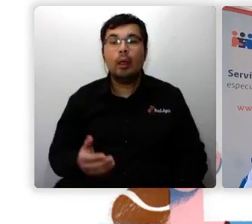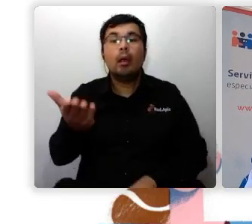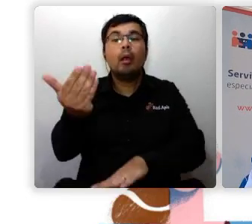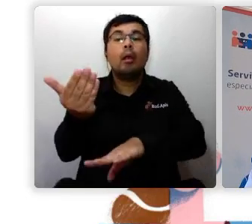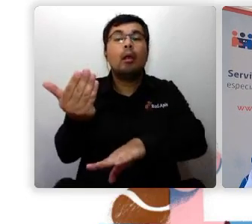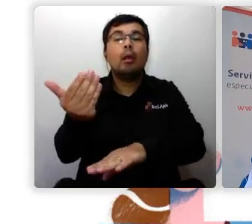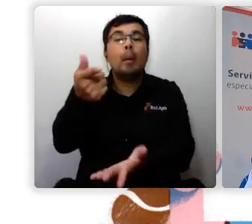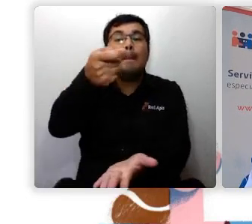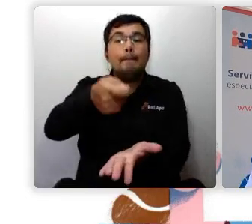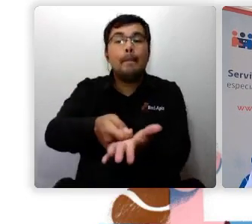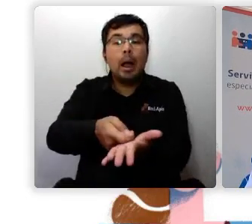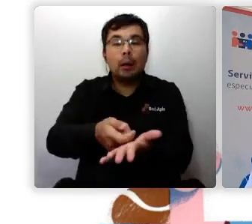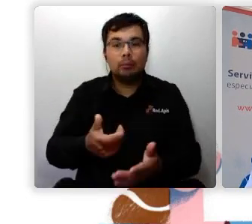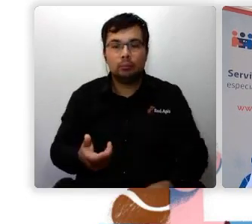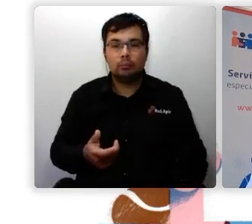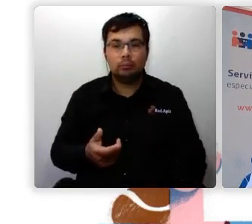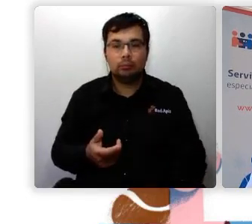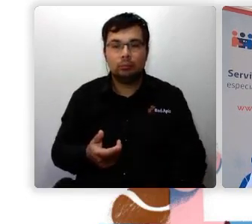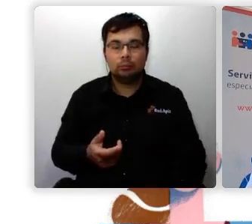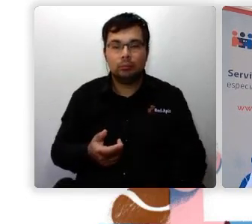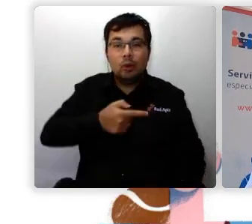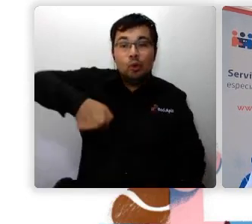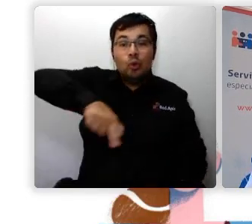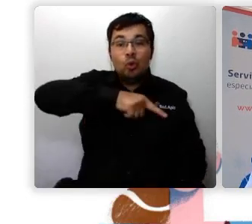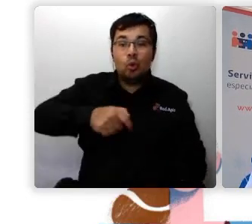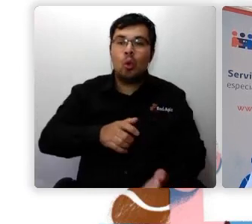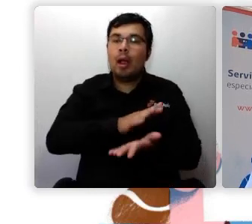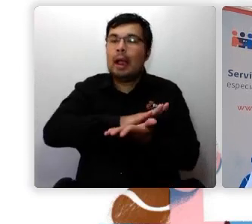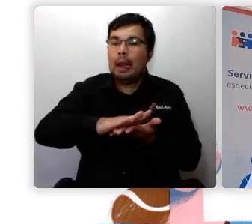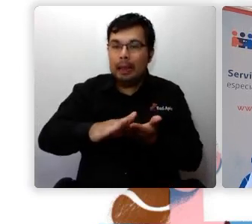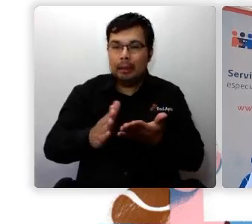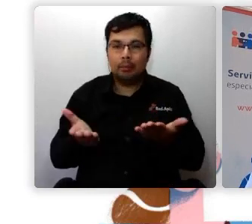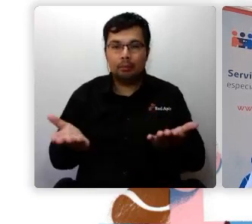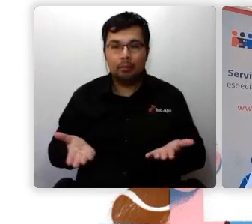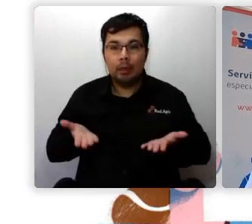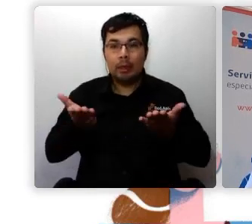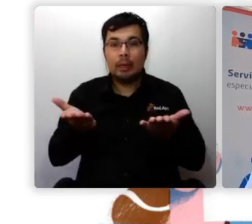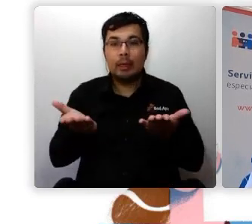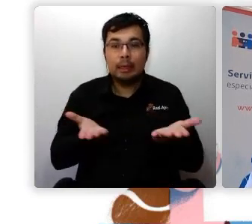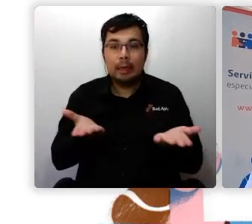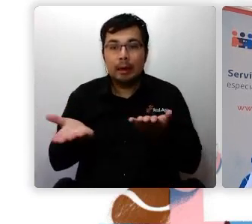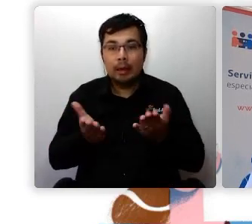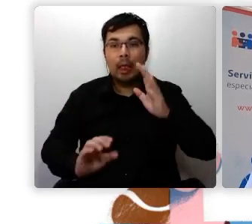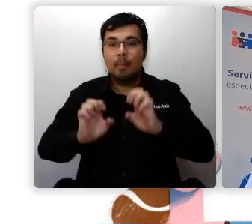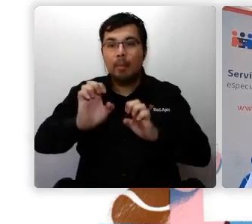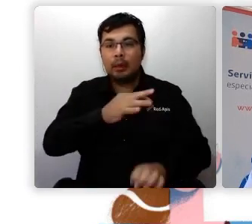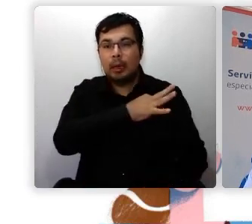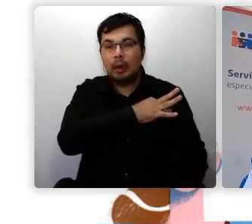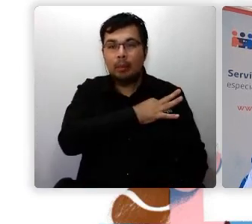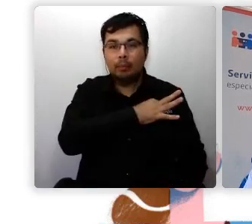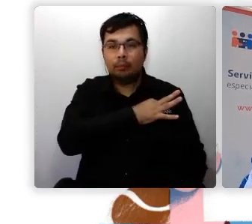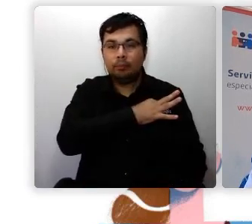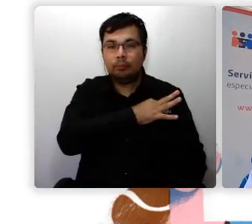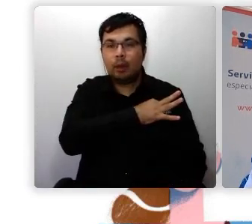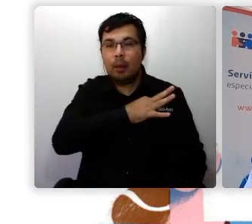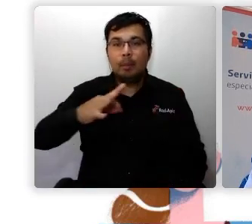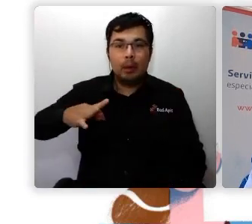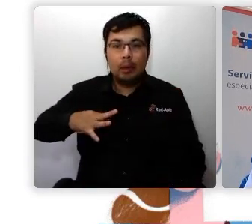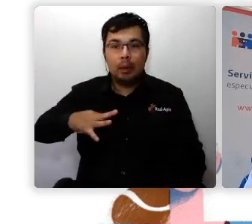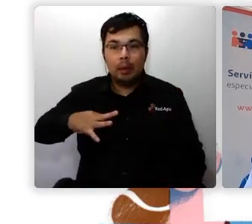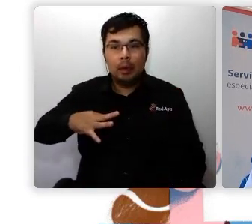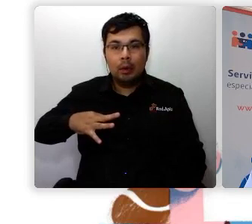de forma gratis. Esa es una gran diferencia. Nosotros somos una empresa estatal, dependemos del Ministerio de